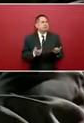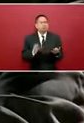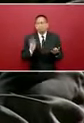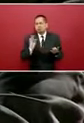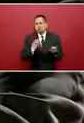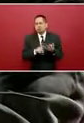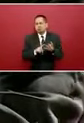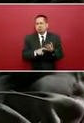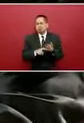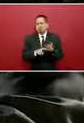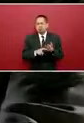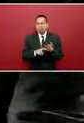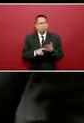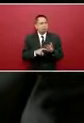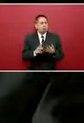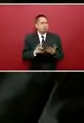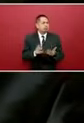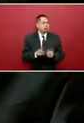un